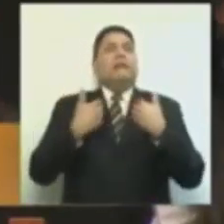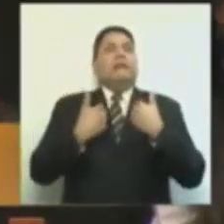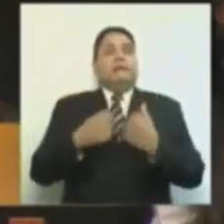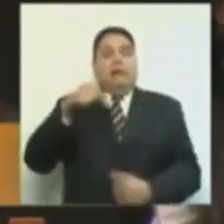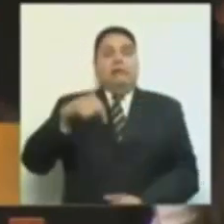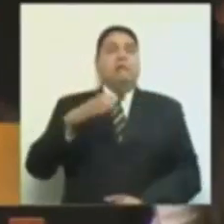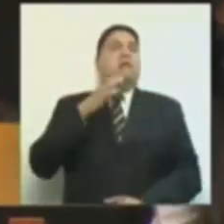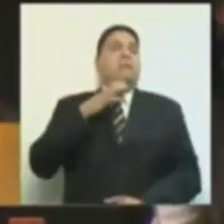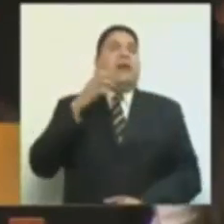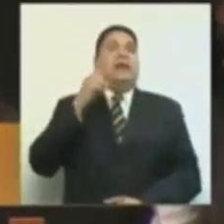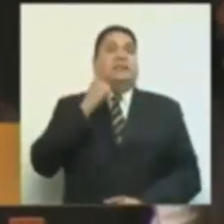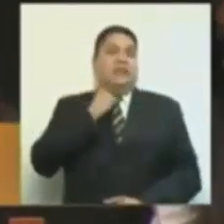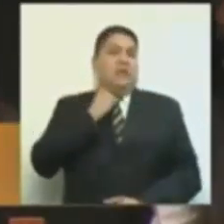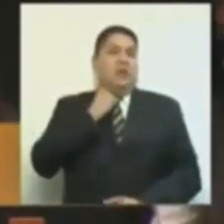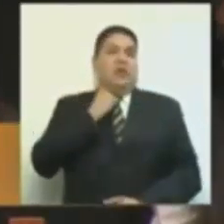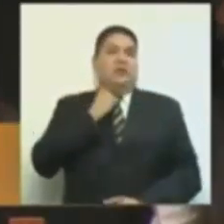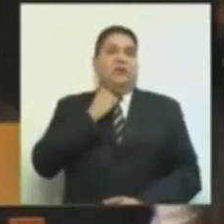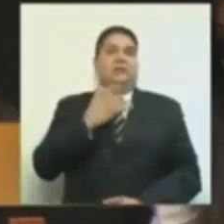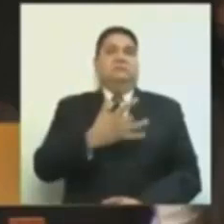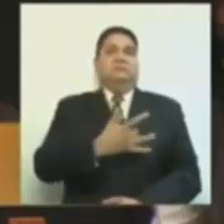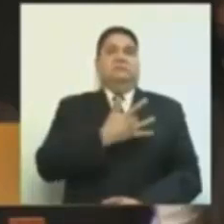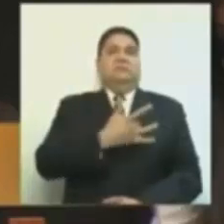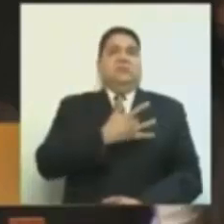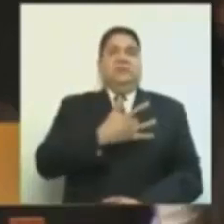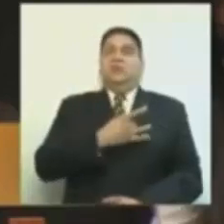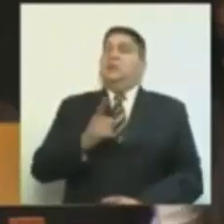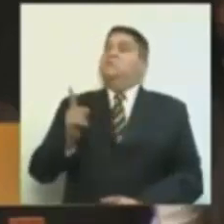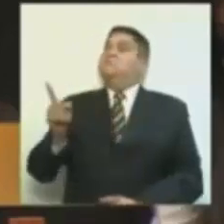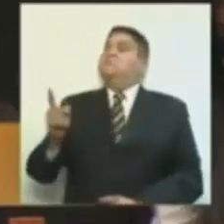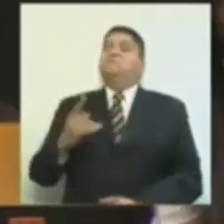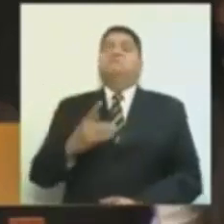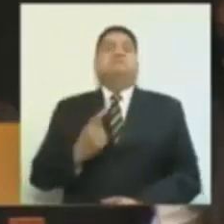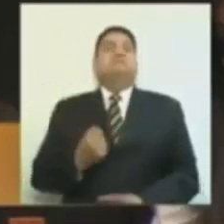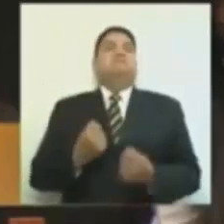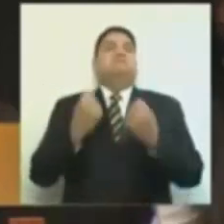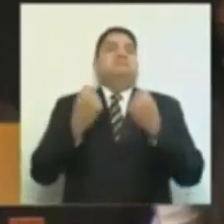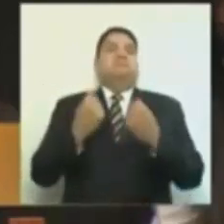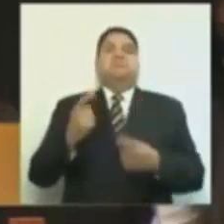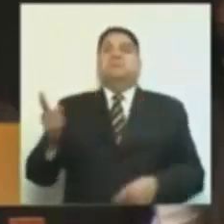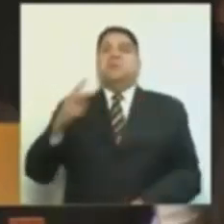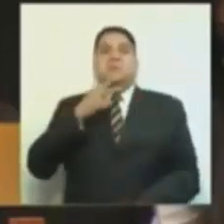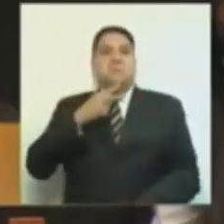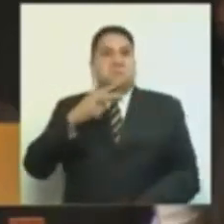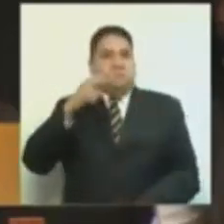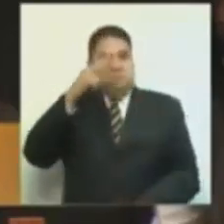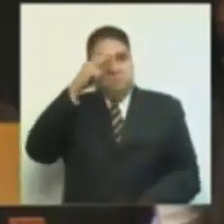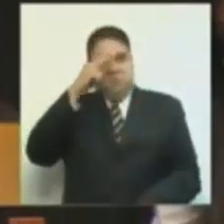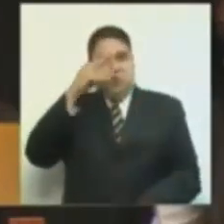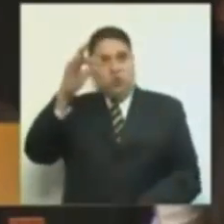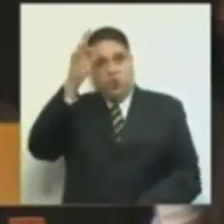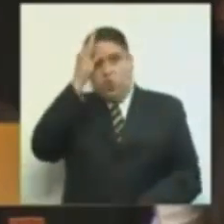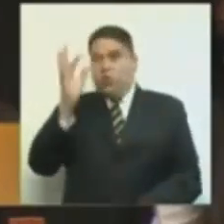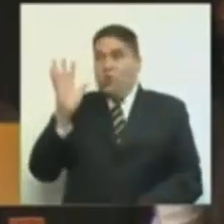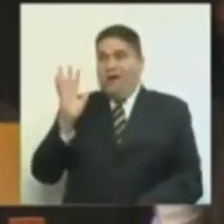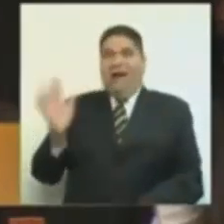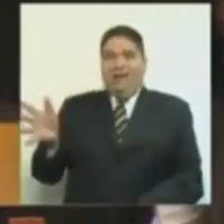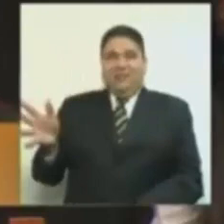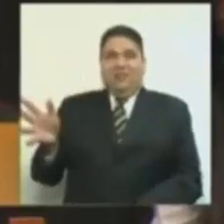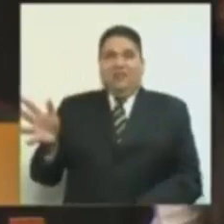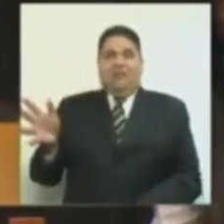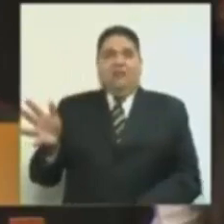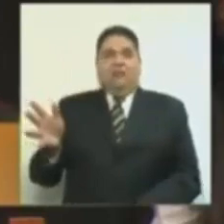permitir que la insensibilidad y la ineptitud gubernamental